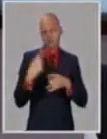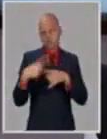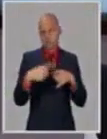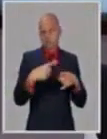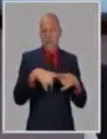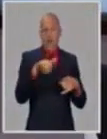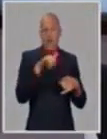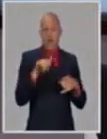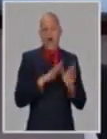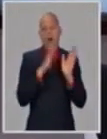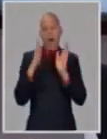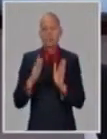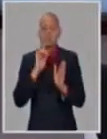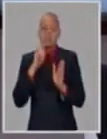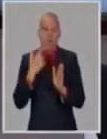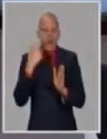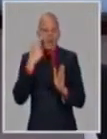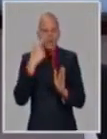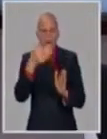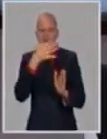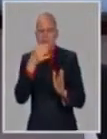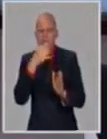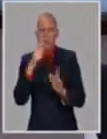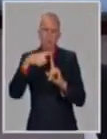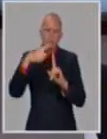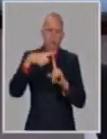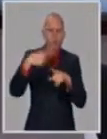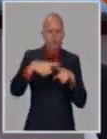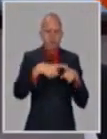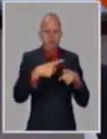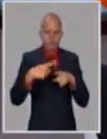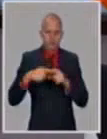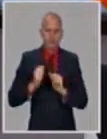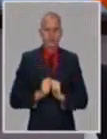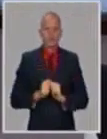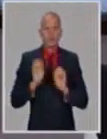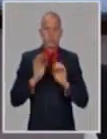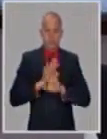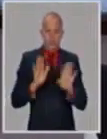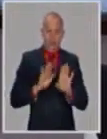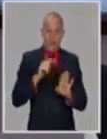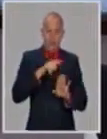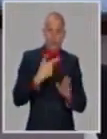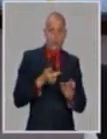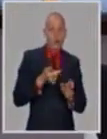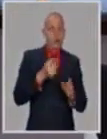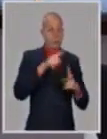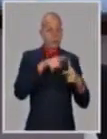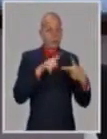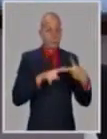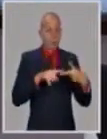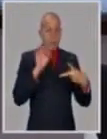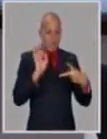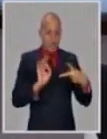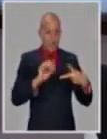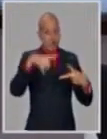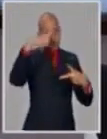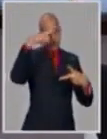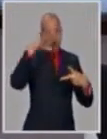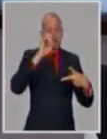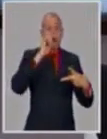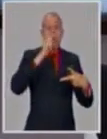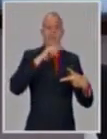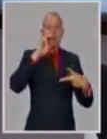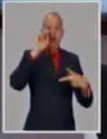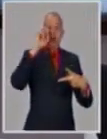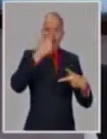analizando y están preparando los protocolos, tanto de la vacuna Soberana 02 como de Abdala, para su evaluación en niños de 5